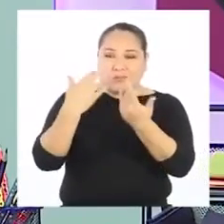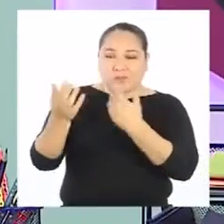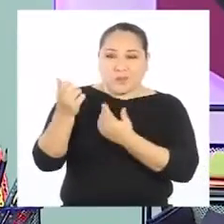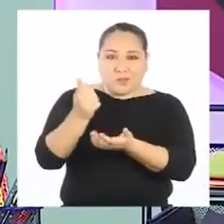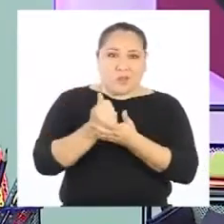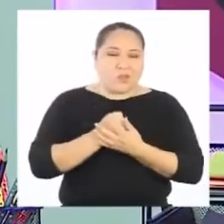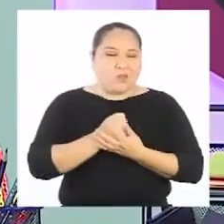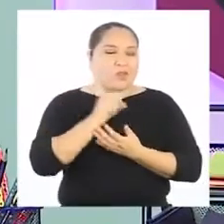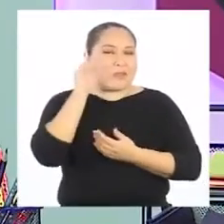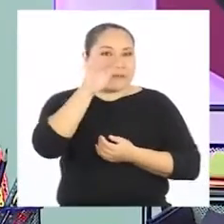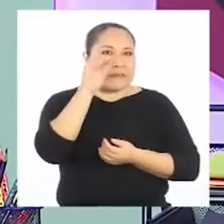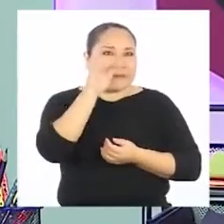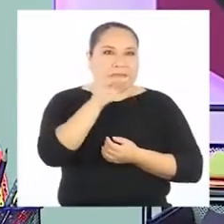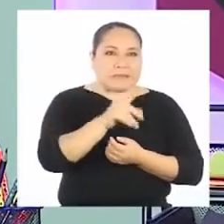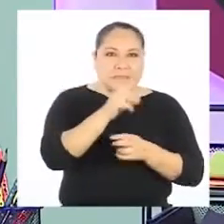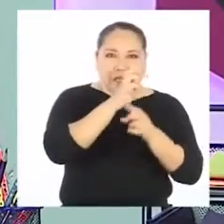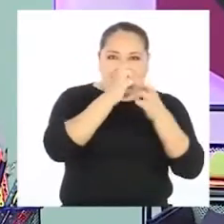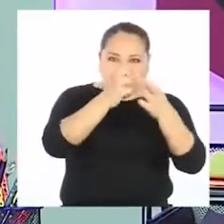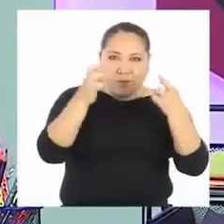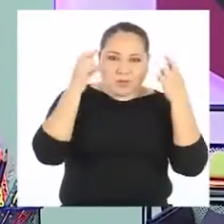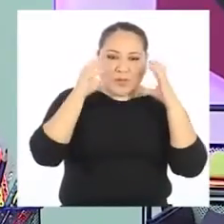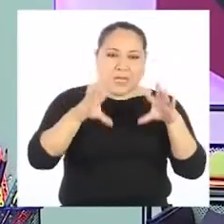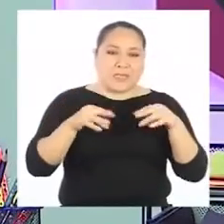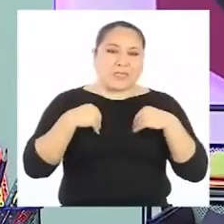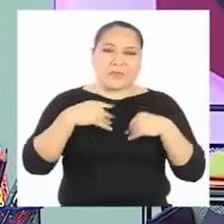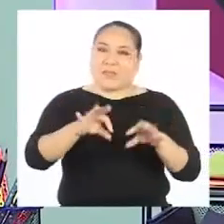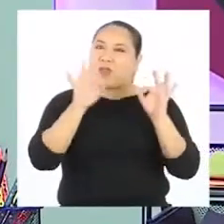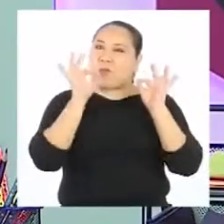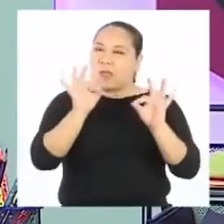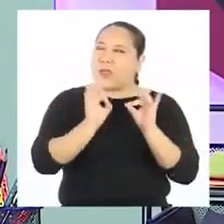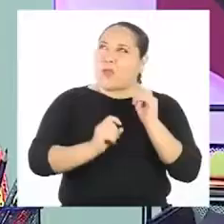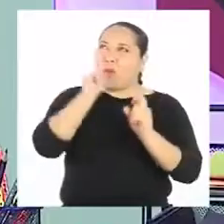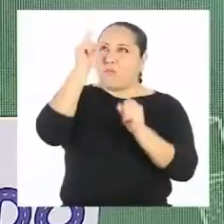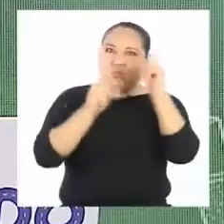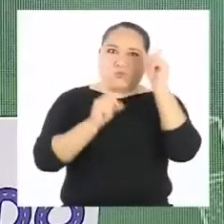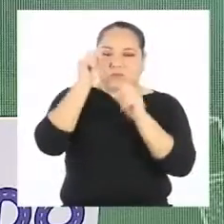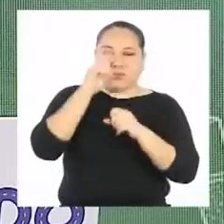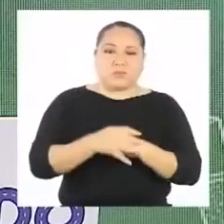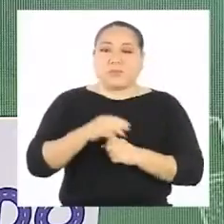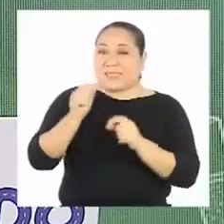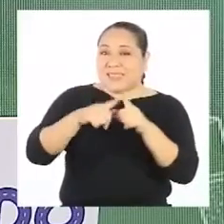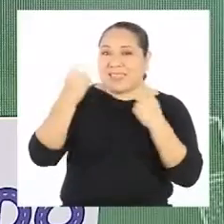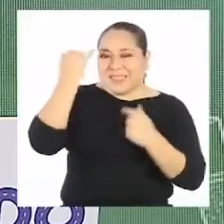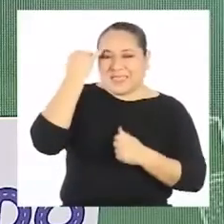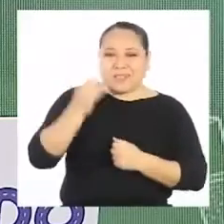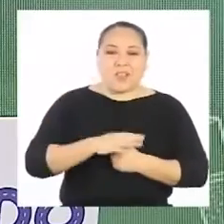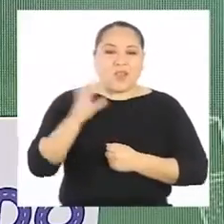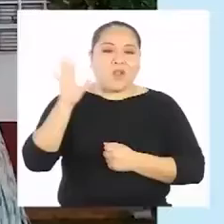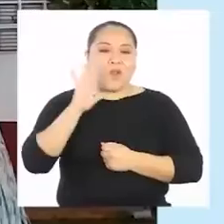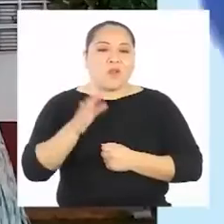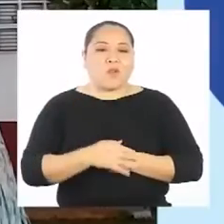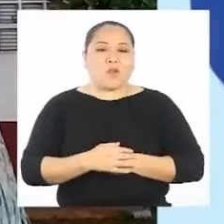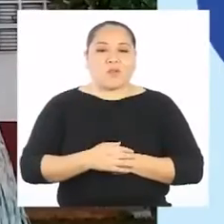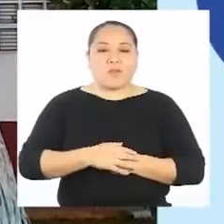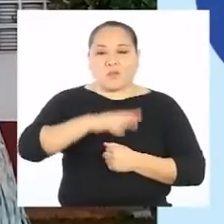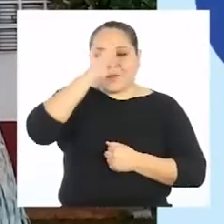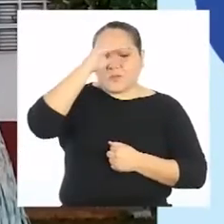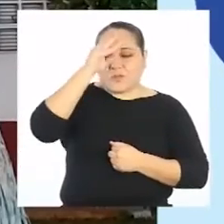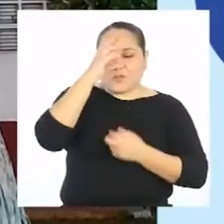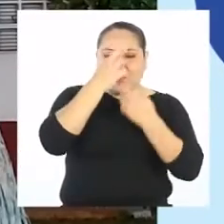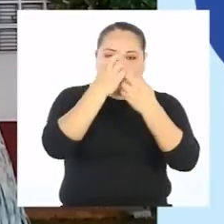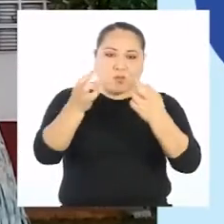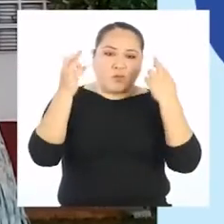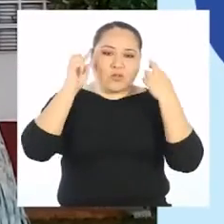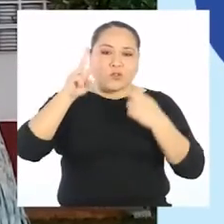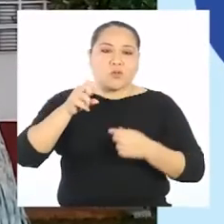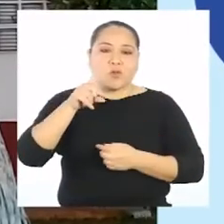para que nos ayude a convencer a la promo de los peligros de la pirotecnia? Me parece una gran idea. Hola, chicos y